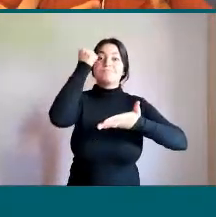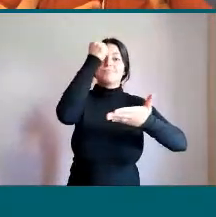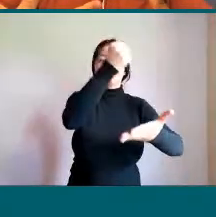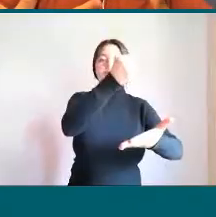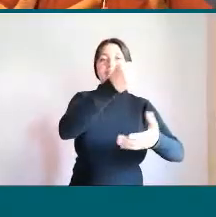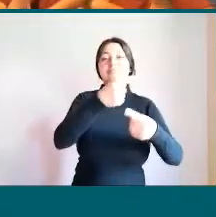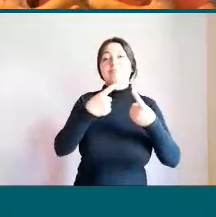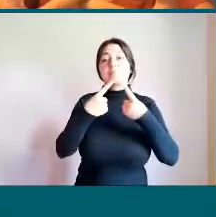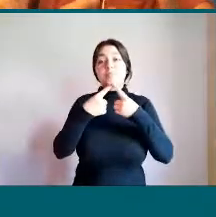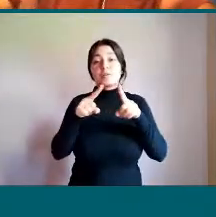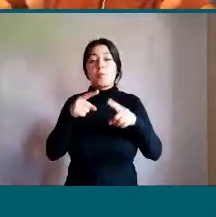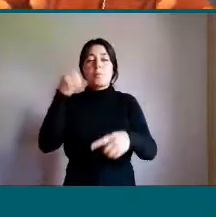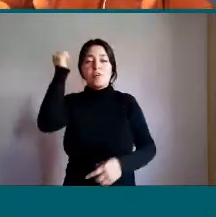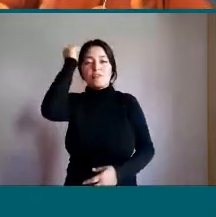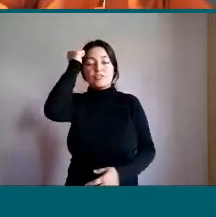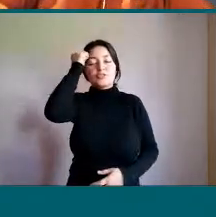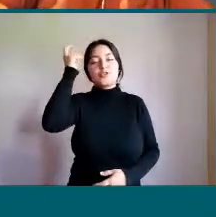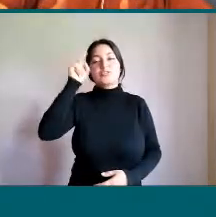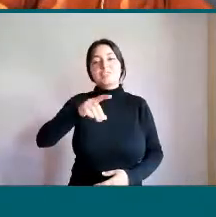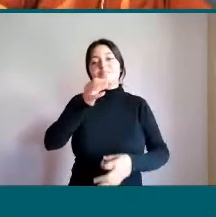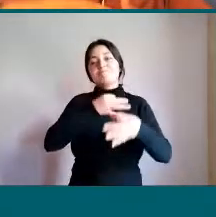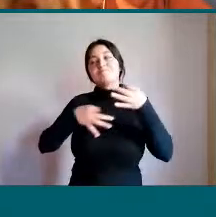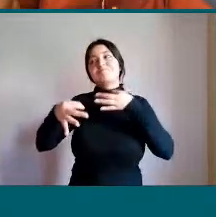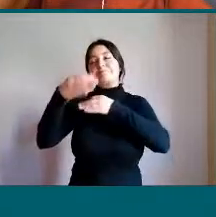mucho esfuerzo personal.